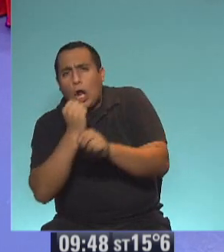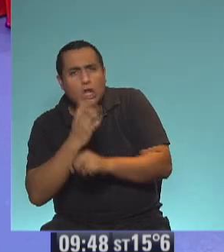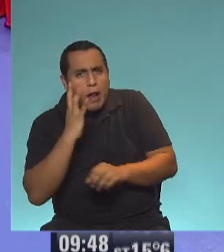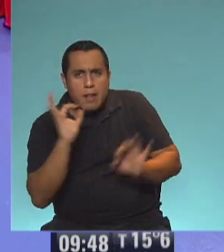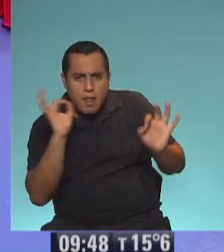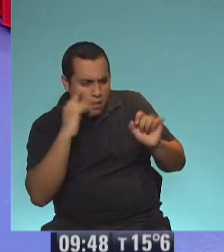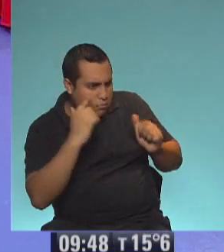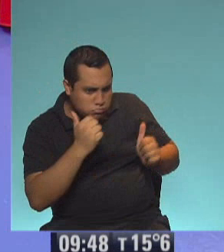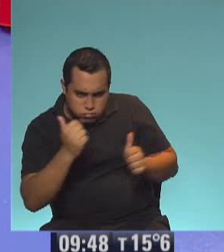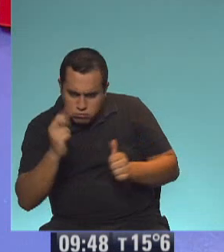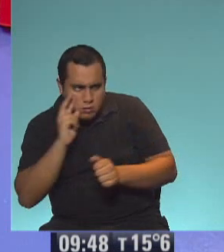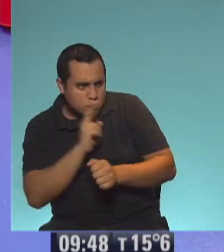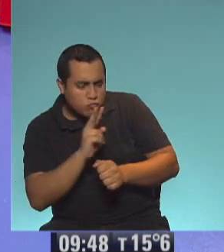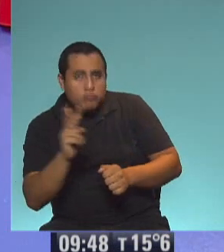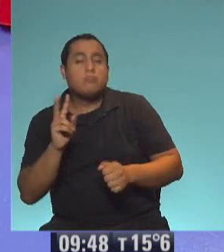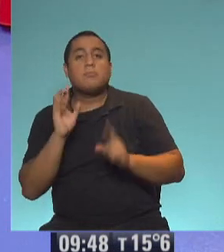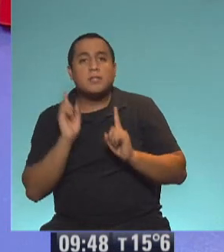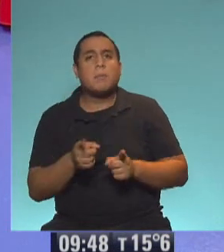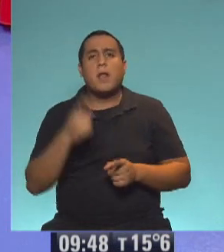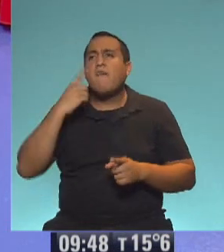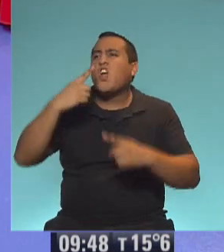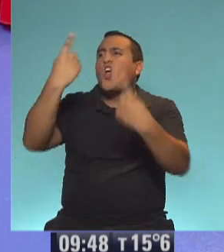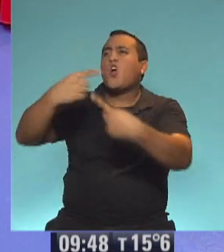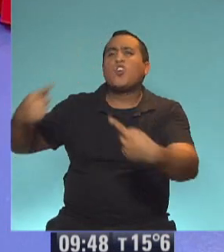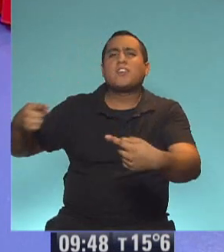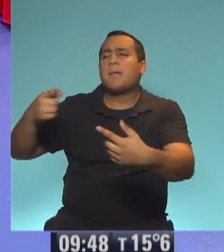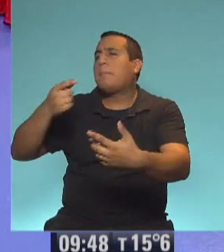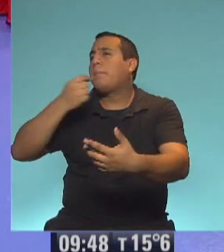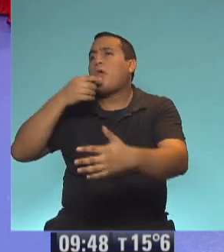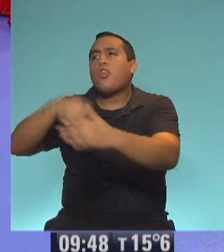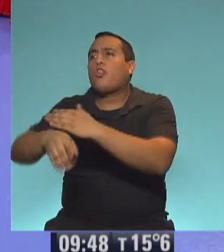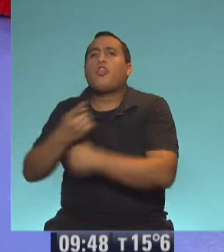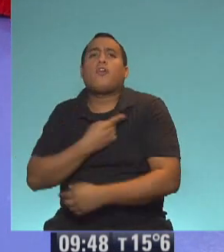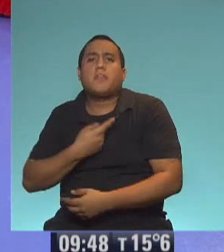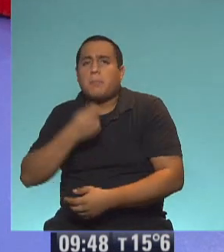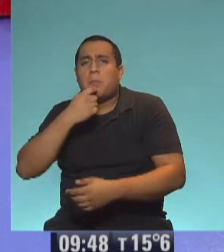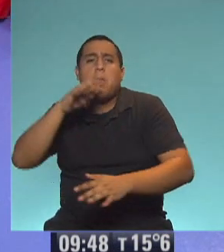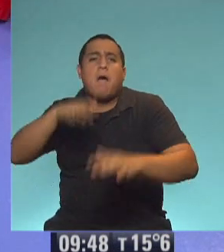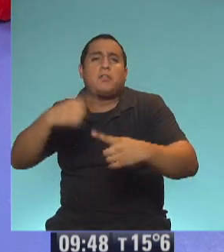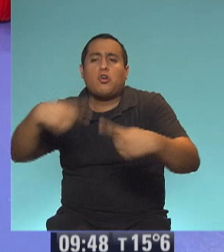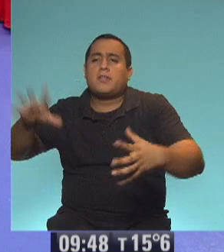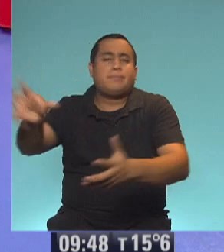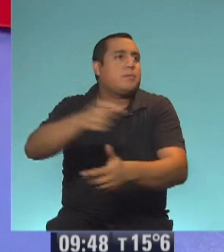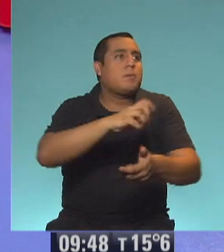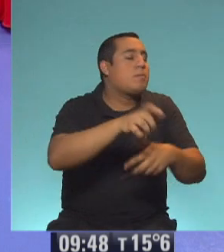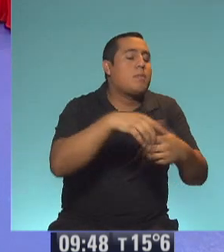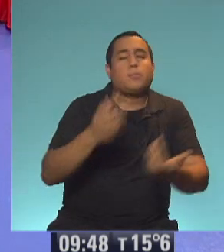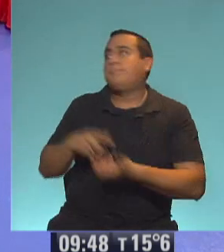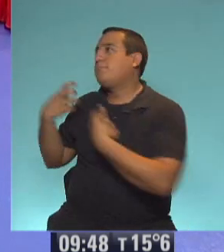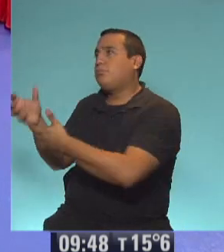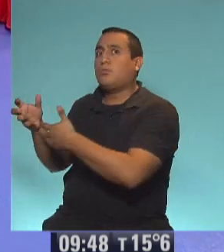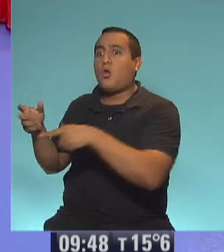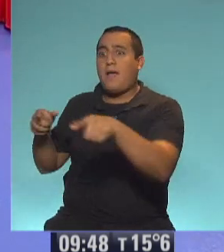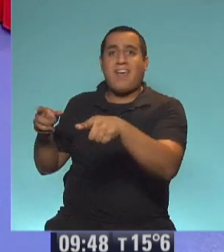condiciones, saber dónde están los elementos, si se trasladó algún elemento de algún lugar a otro y no